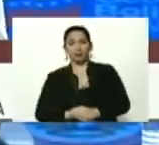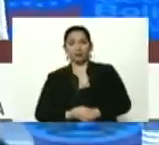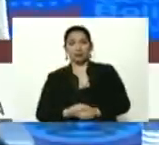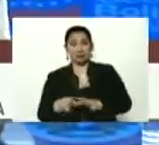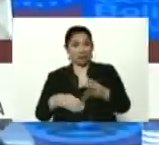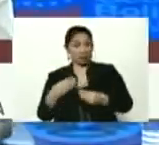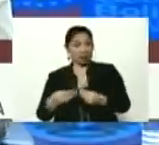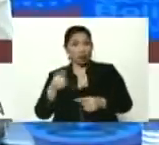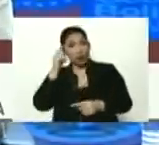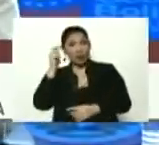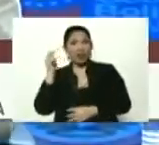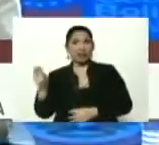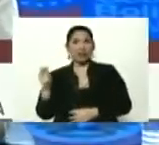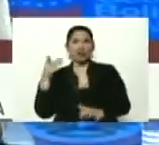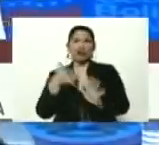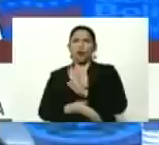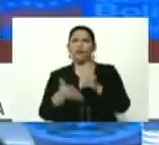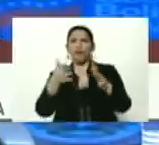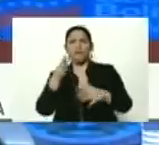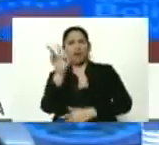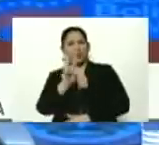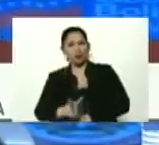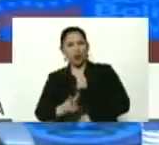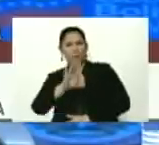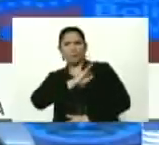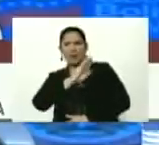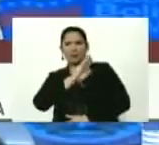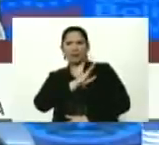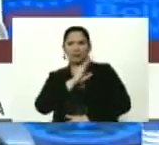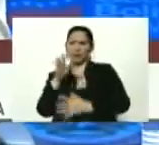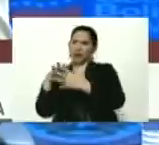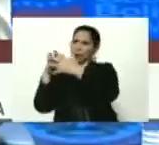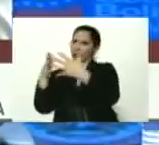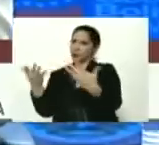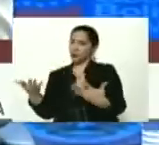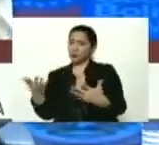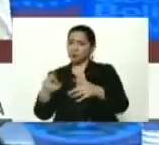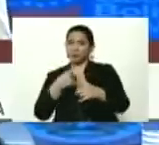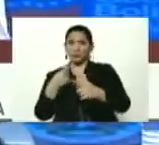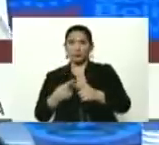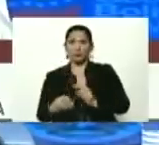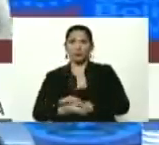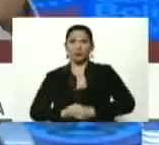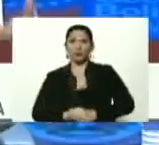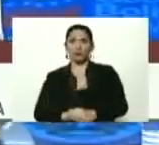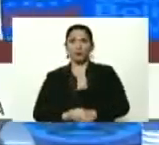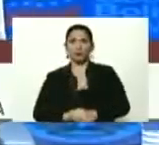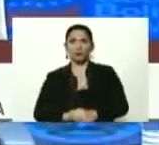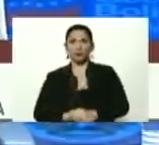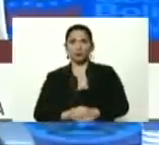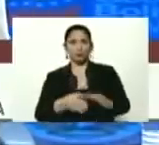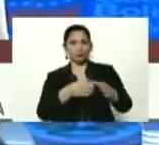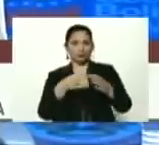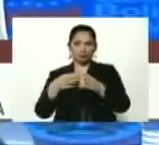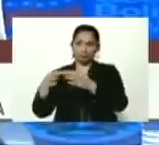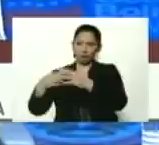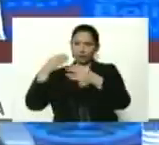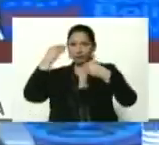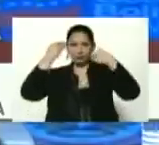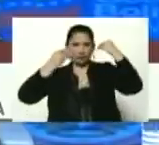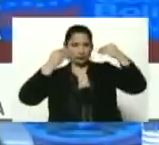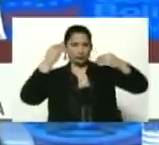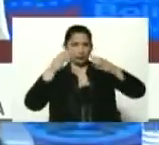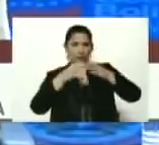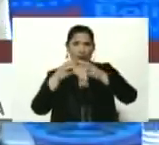esa tesis de que Venezuela es de Estados Unidos. Y por tanto, han organizado esta